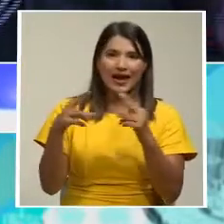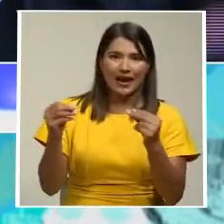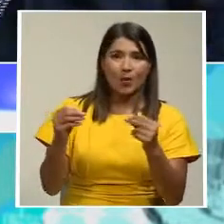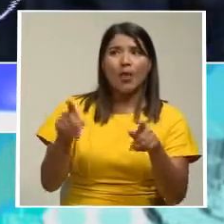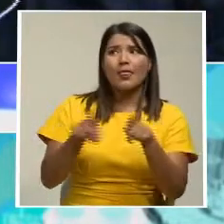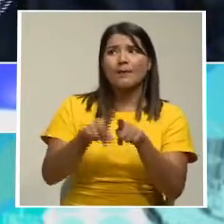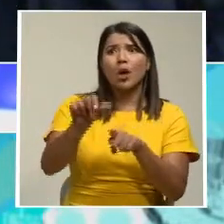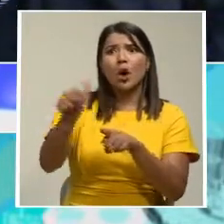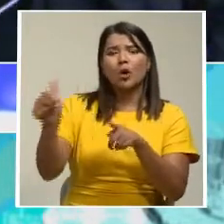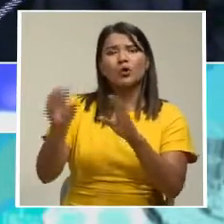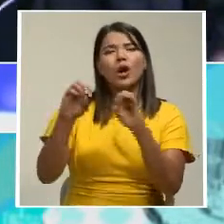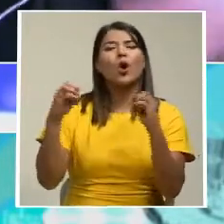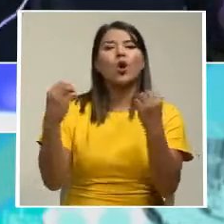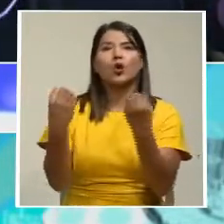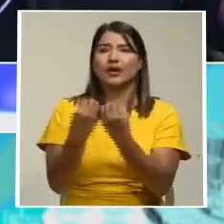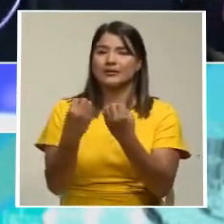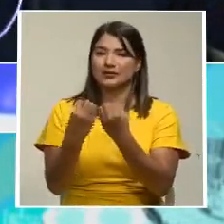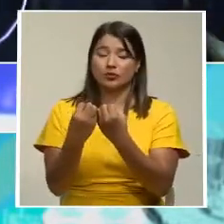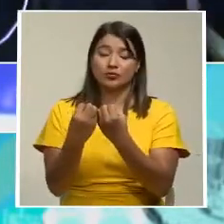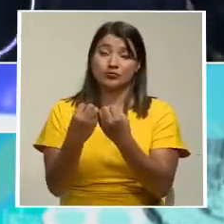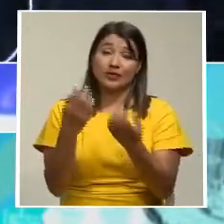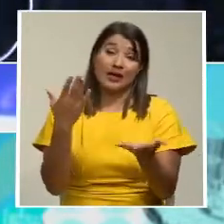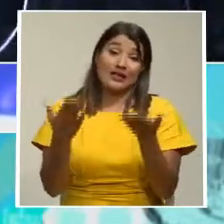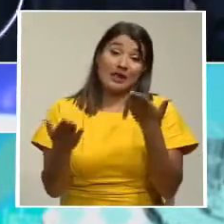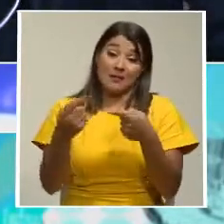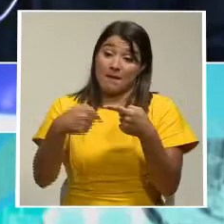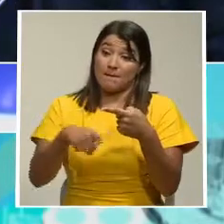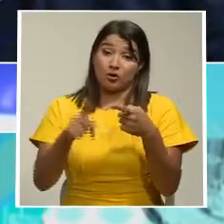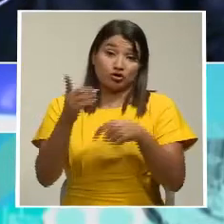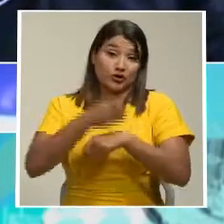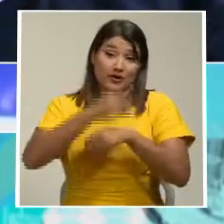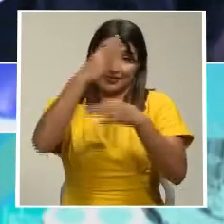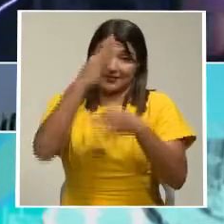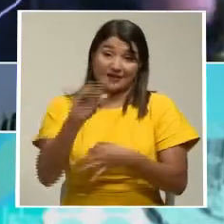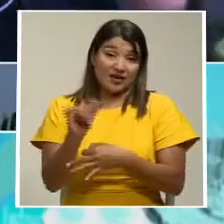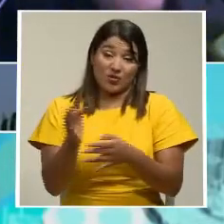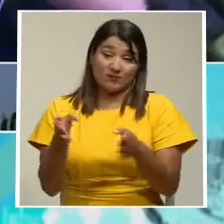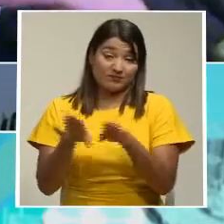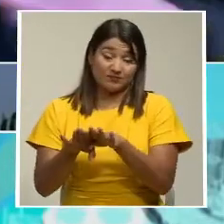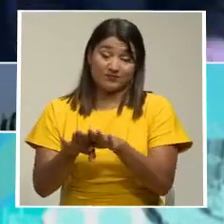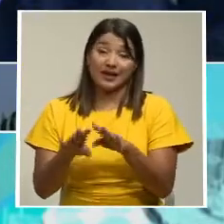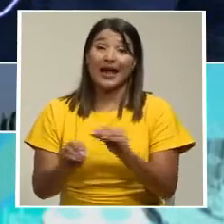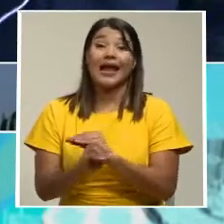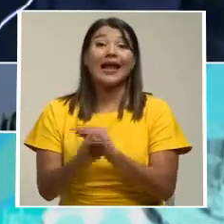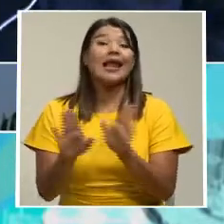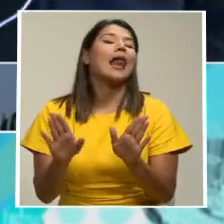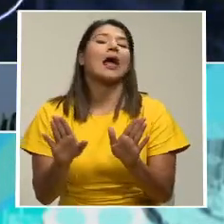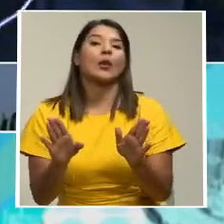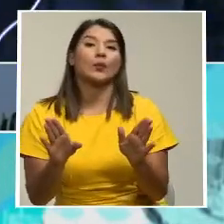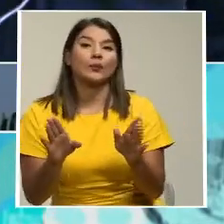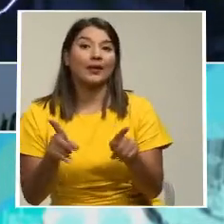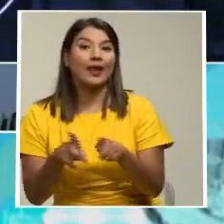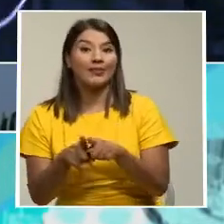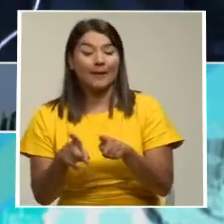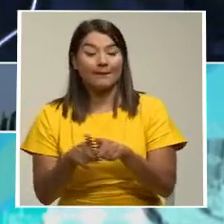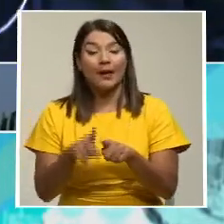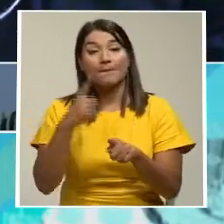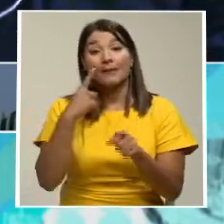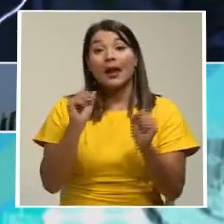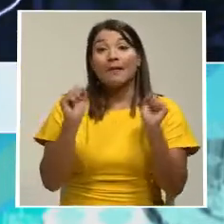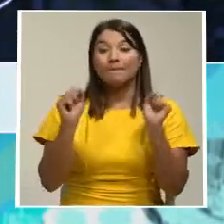organizaciones también que están tomando, que posiblemente en los próximos días tomen esa decisión. Claro, lo otro es que para